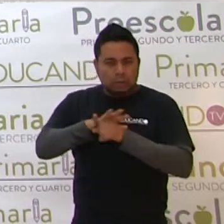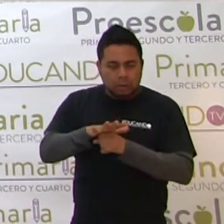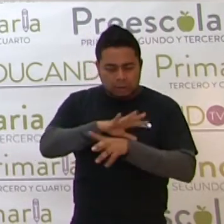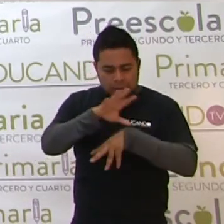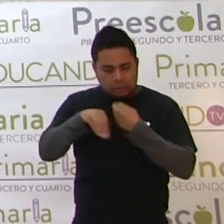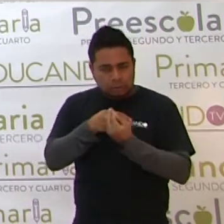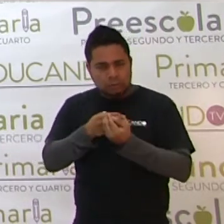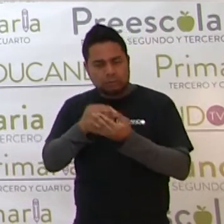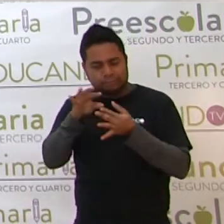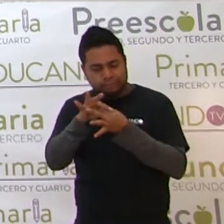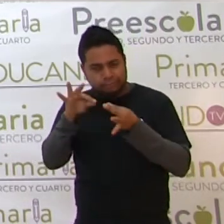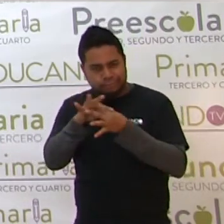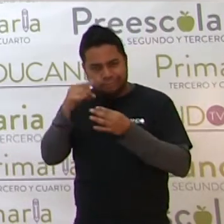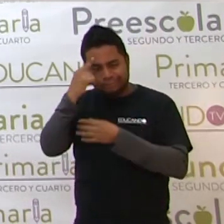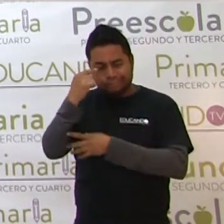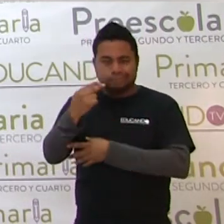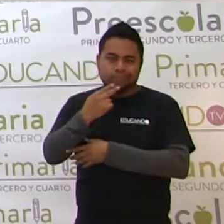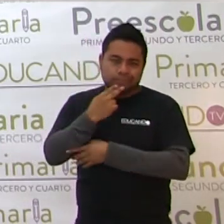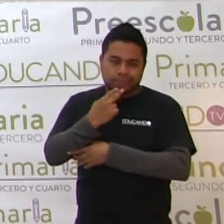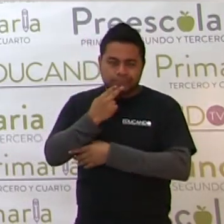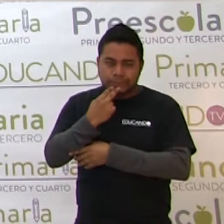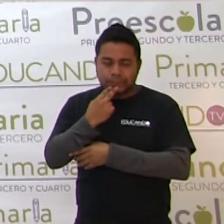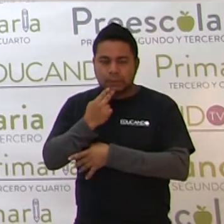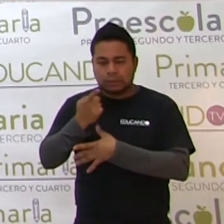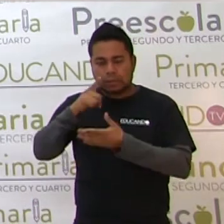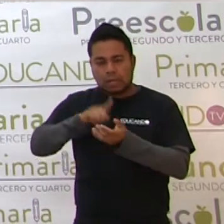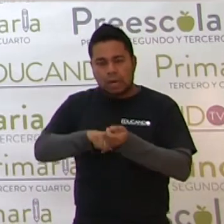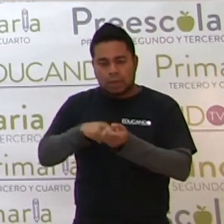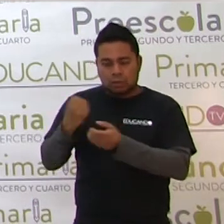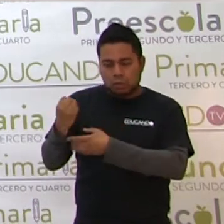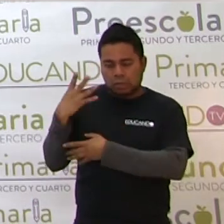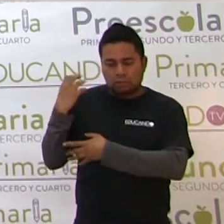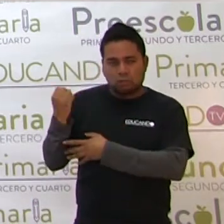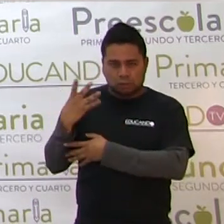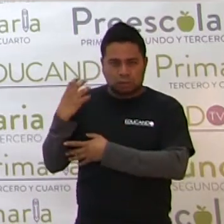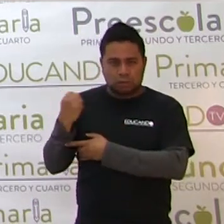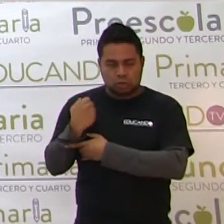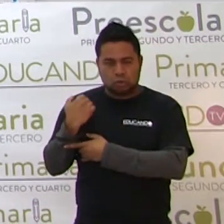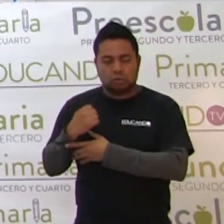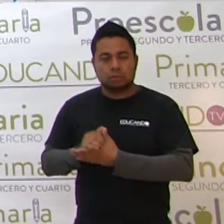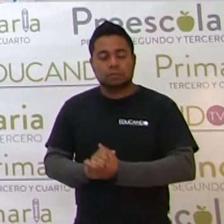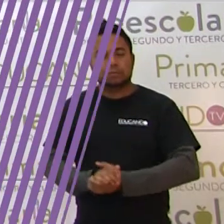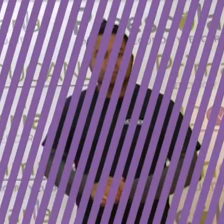cosas o detalles que vamos a utilizar en nuestro trabajo de exposición.